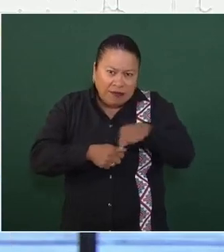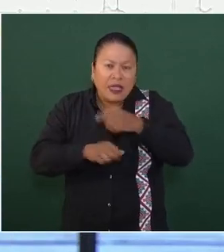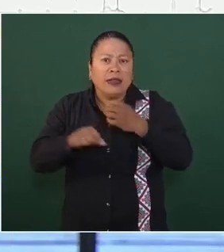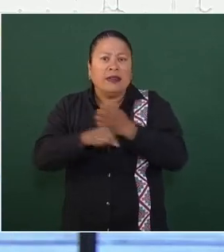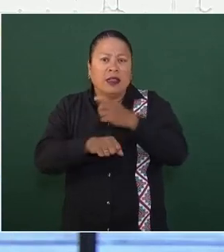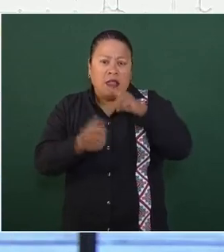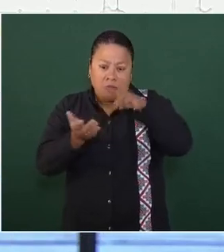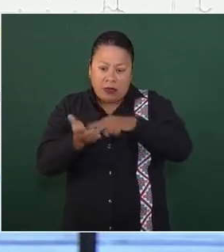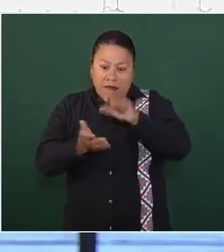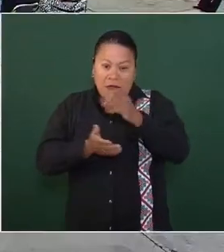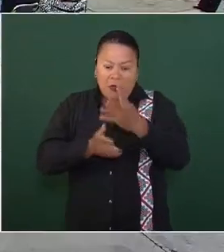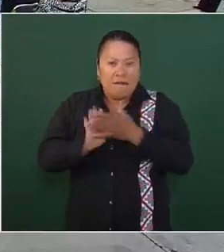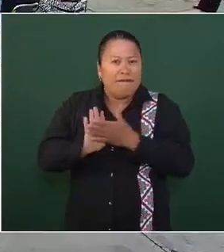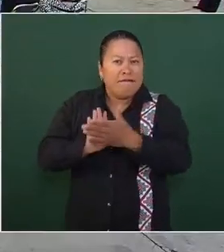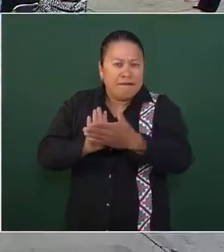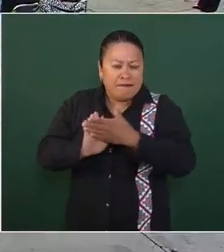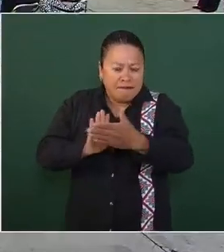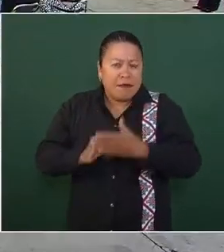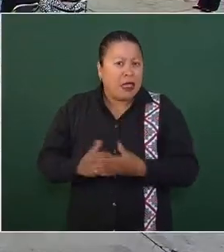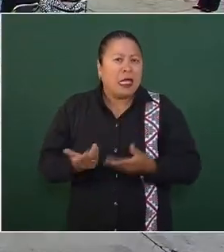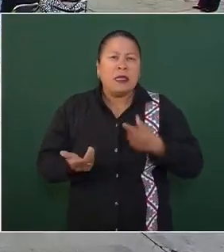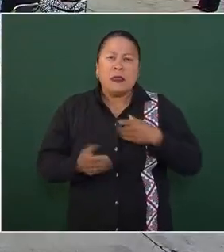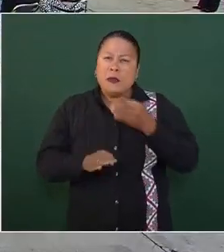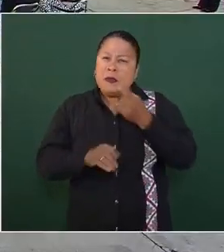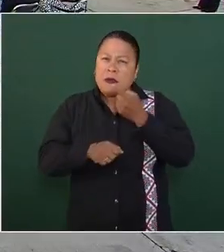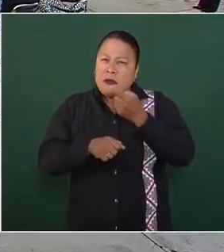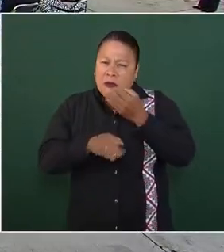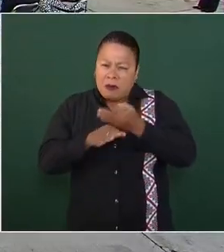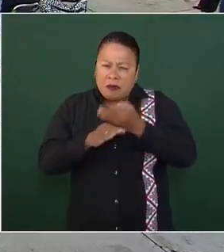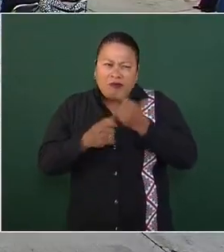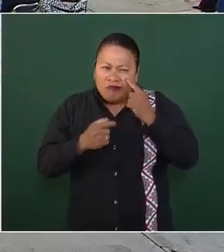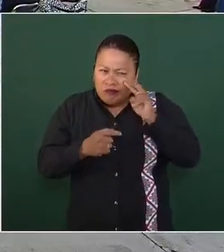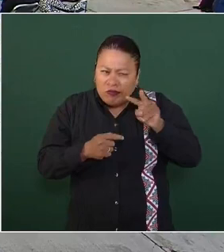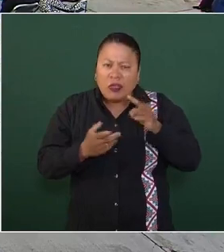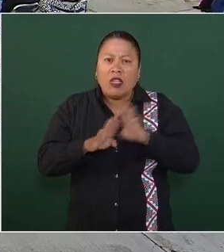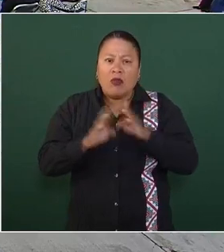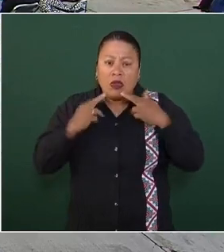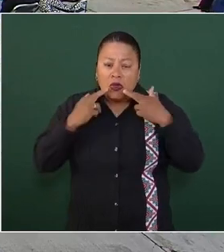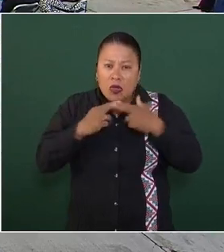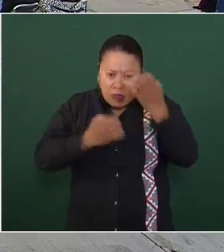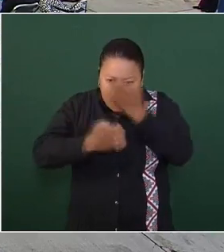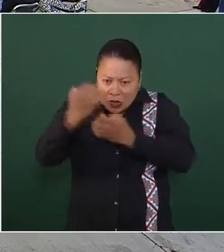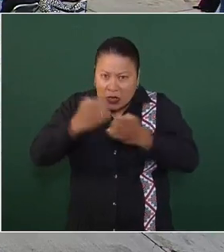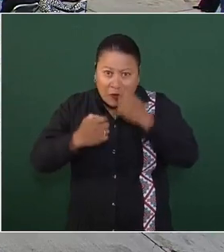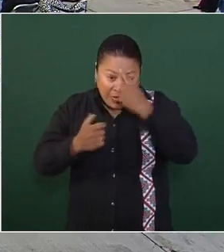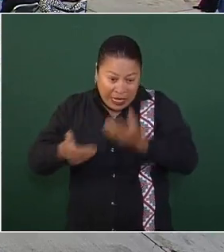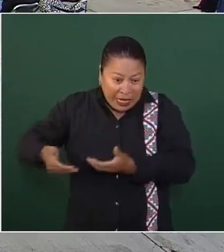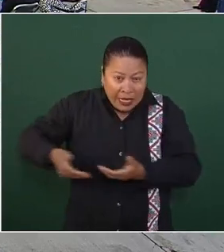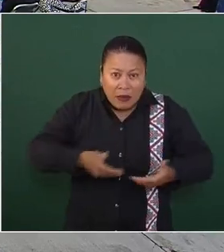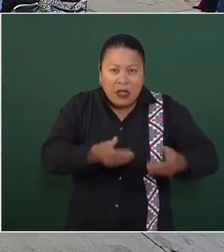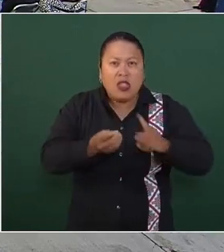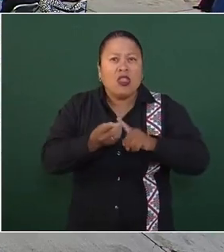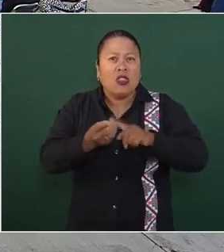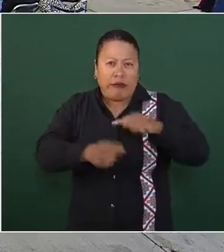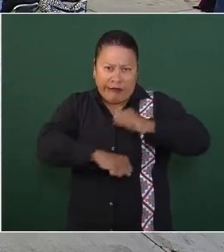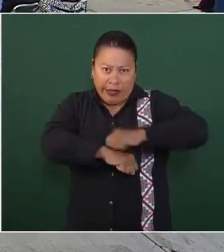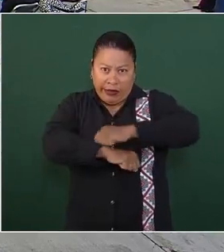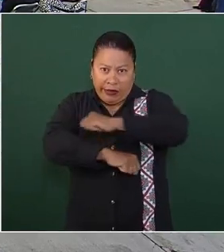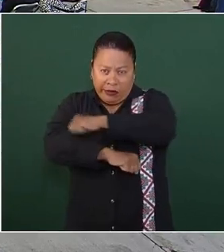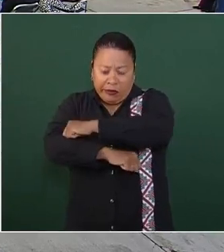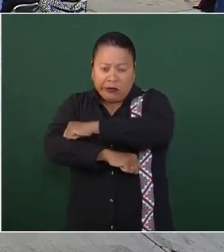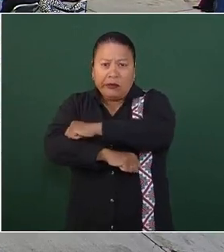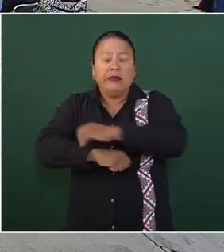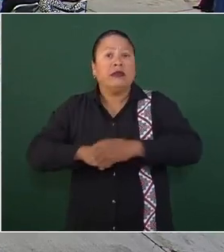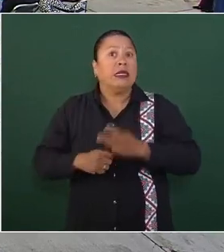2024 particularmente me llama la atención la reunión de evaluación que va usted a tener de caminos me parece que en Tlaxiaco y